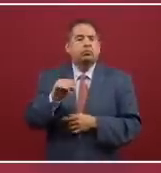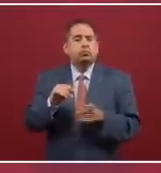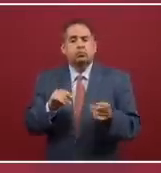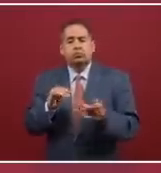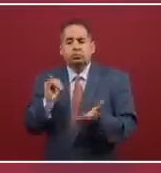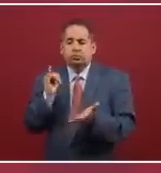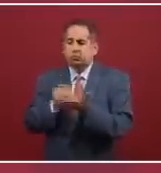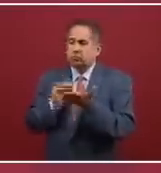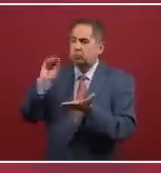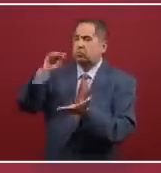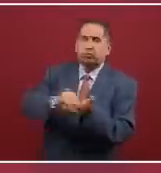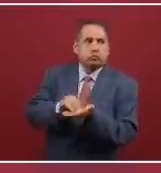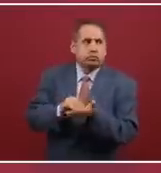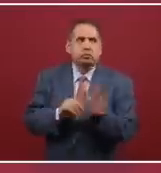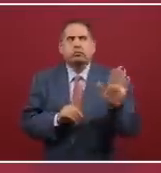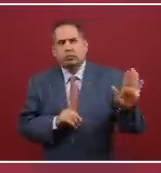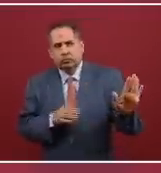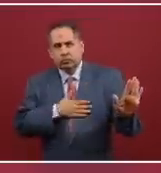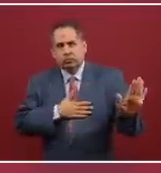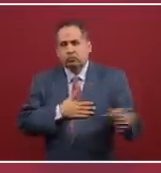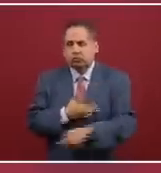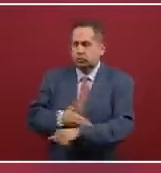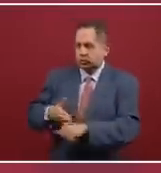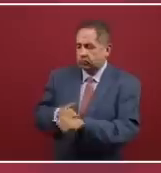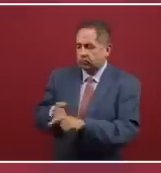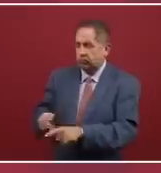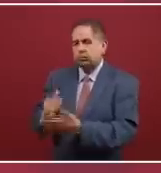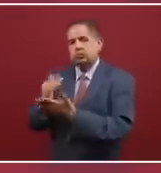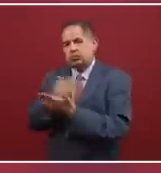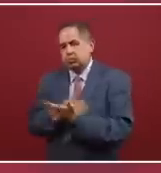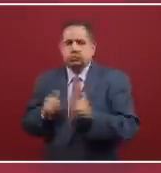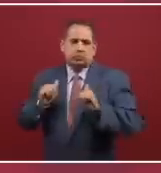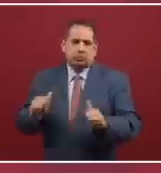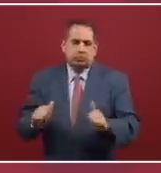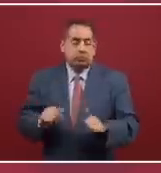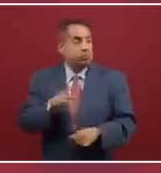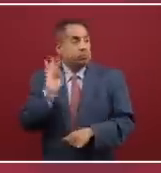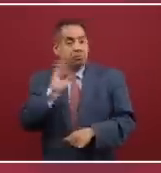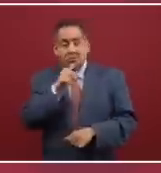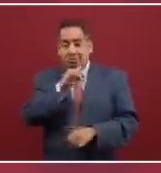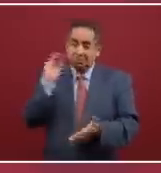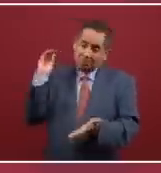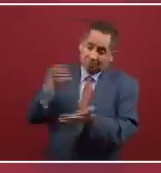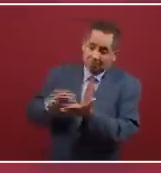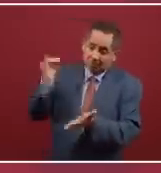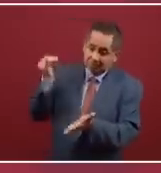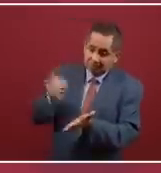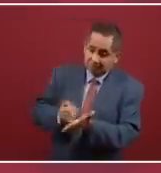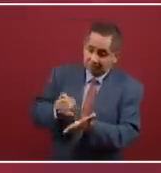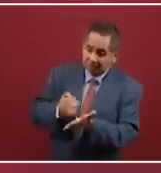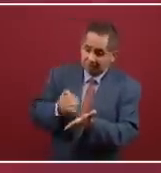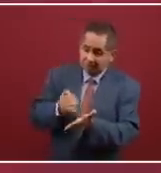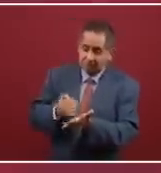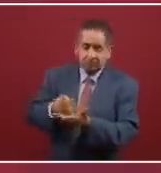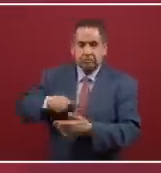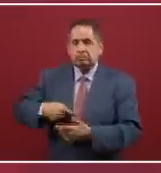y aranceles qué afecta la economía del país